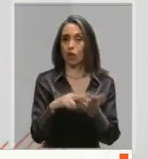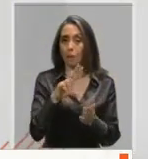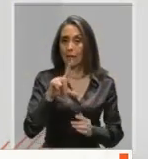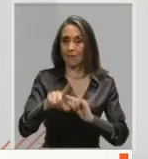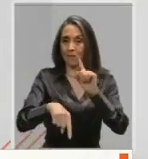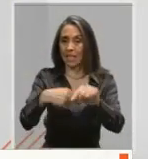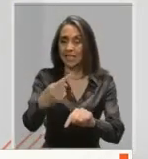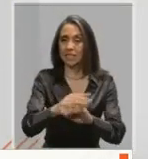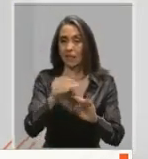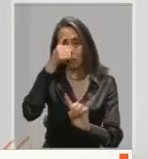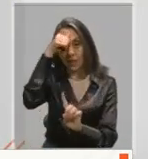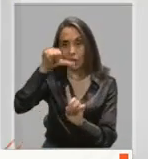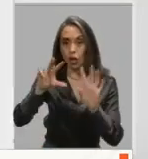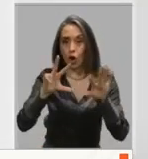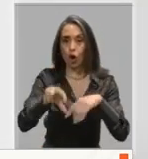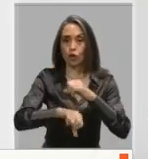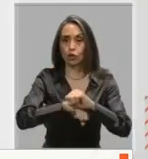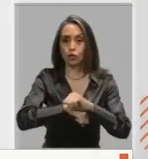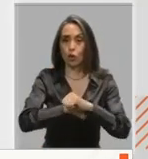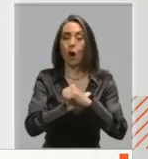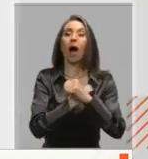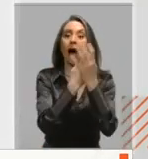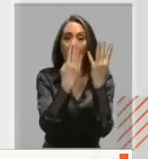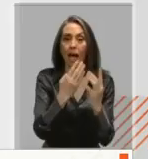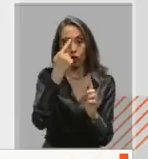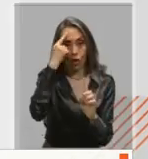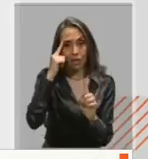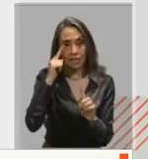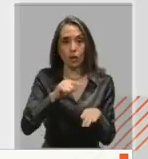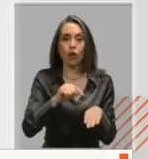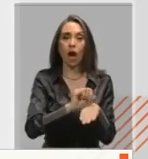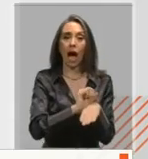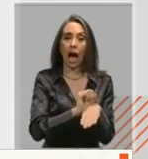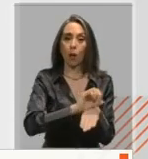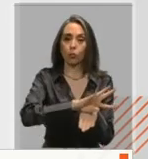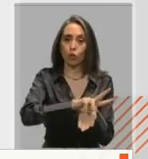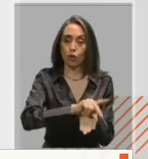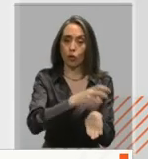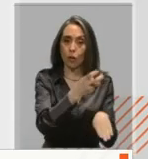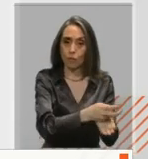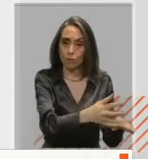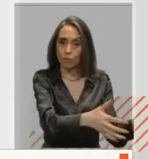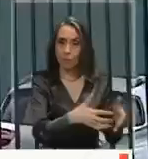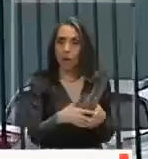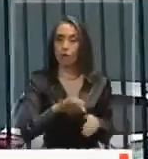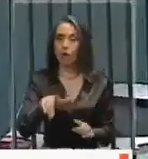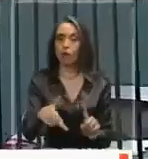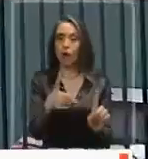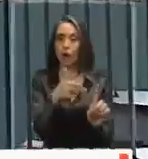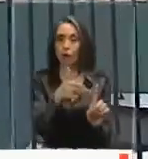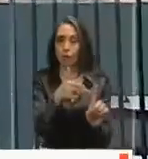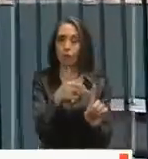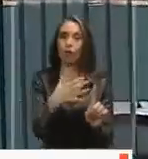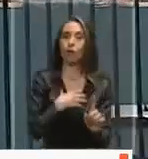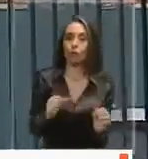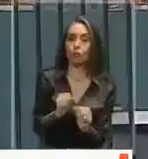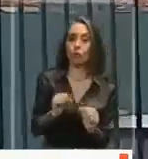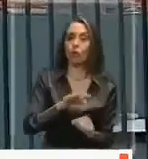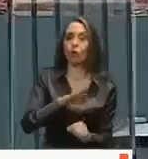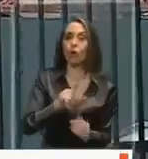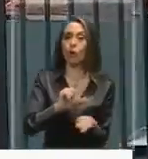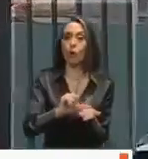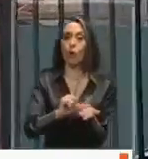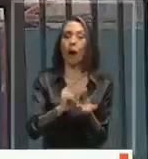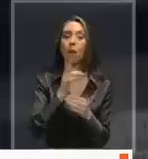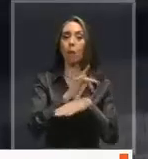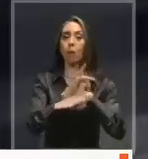de cumplir condena de 8 años por lesiones, receptación de vehículo robado, robo con intimidación y robo en lugar no habitado. Sin embargo,